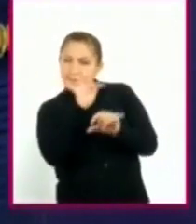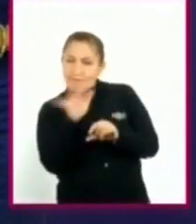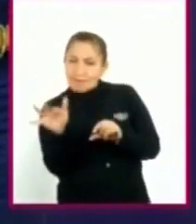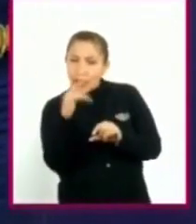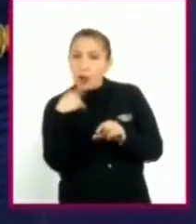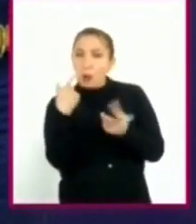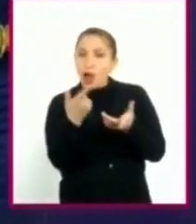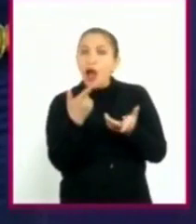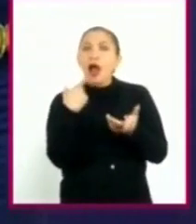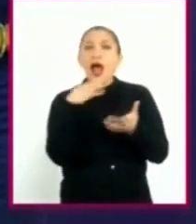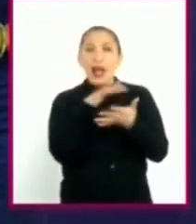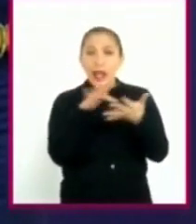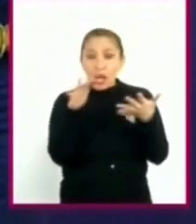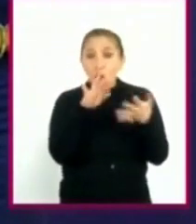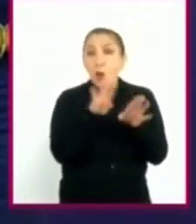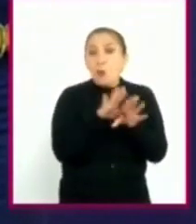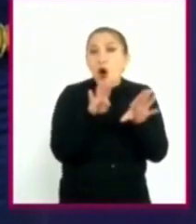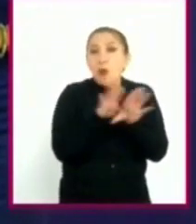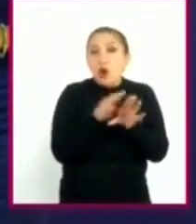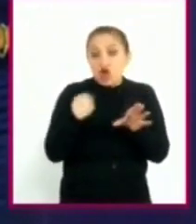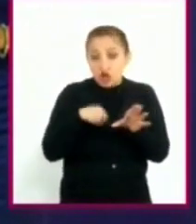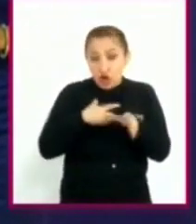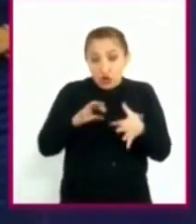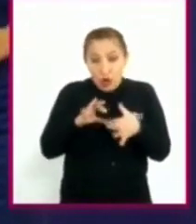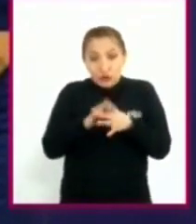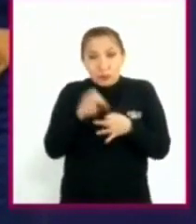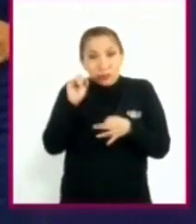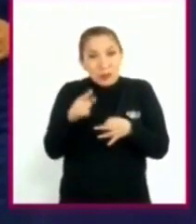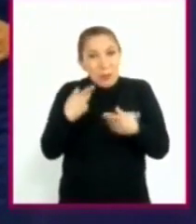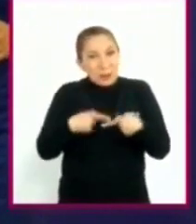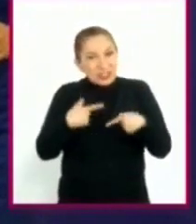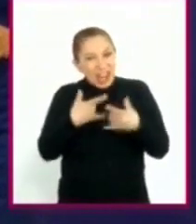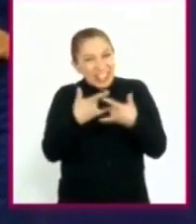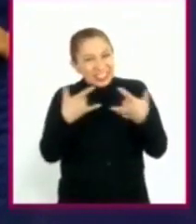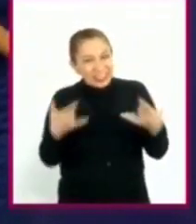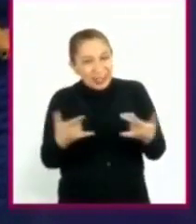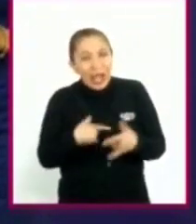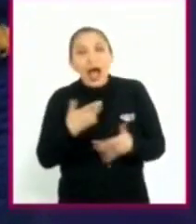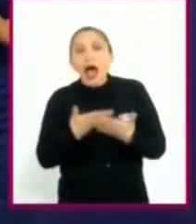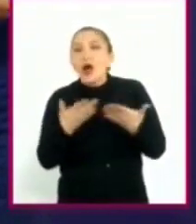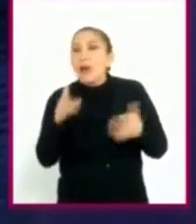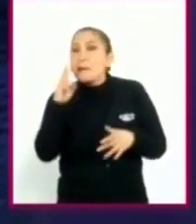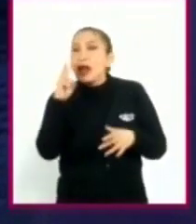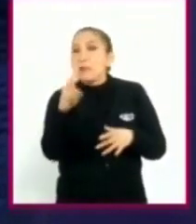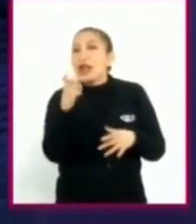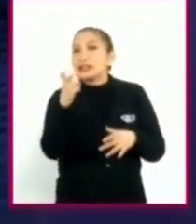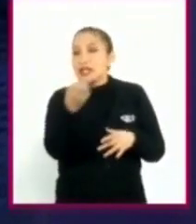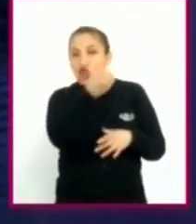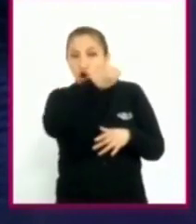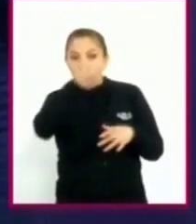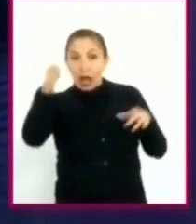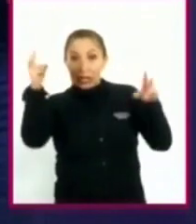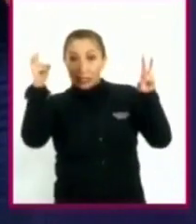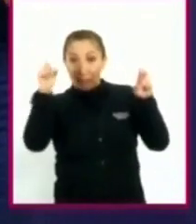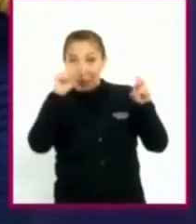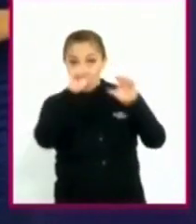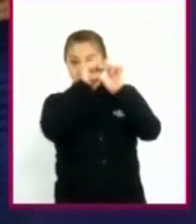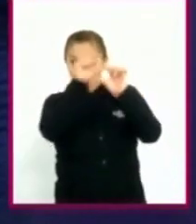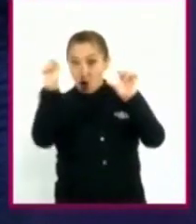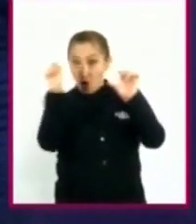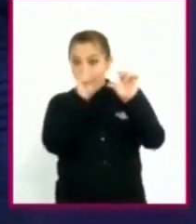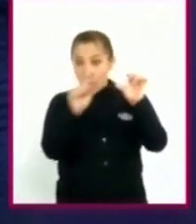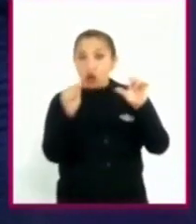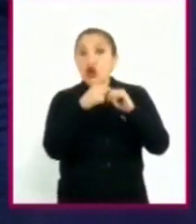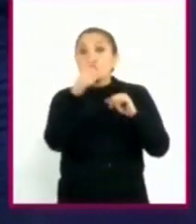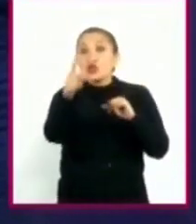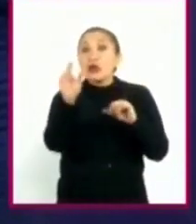nos conduce a leerlo como si fuésemos los personajes. A continuación, observarán estas oraciones que estaban subrayadas